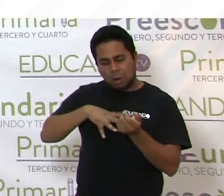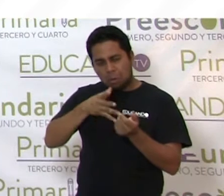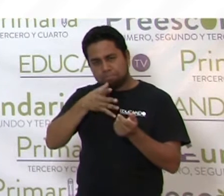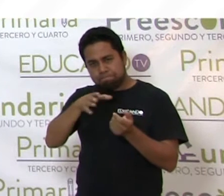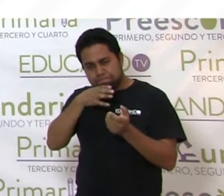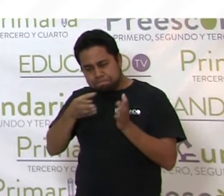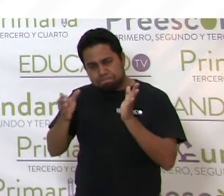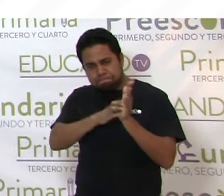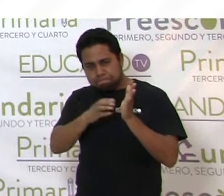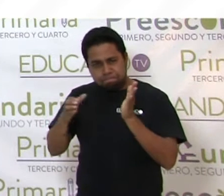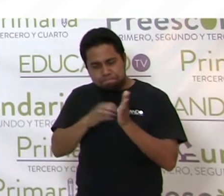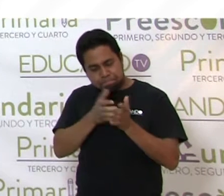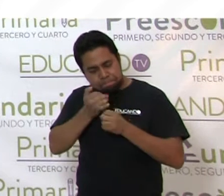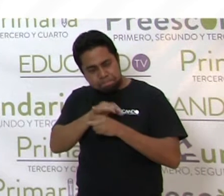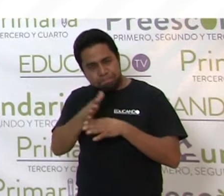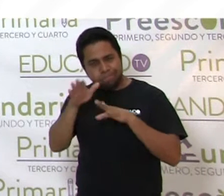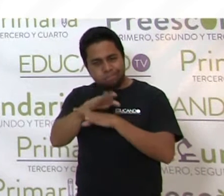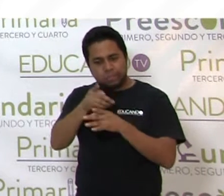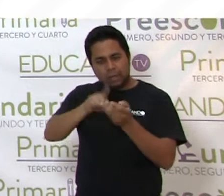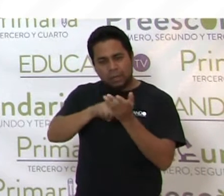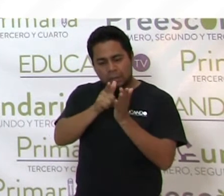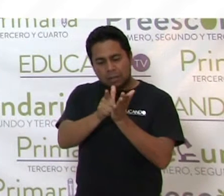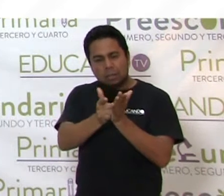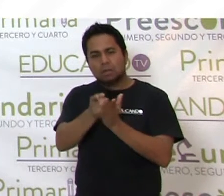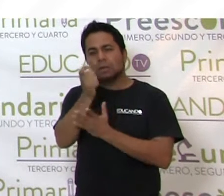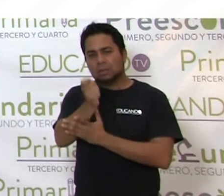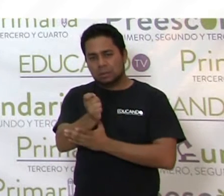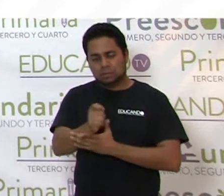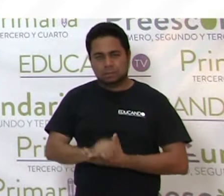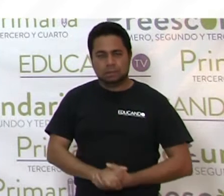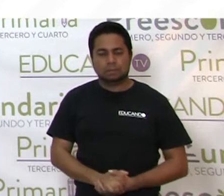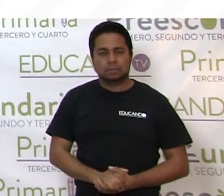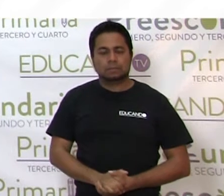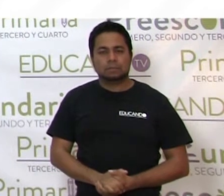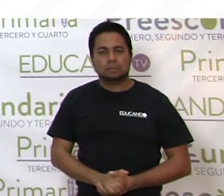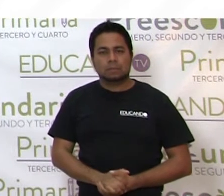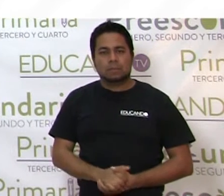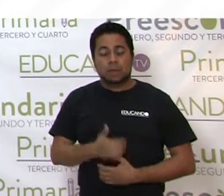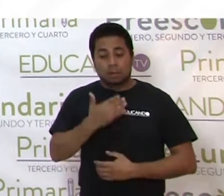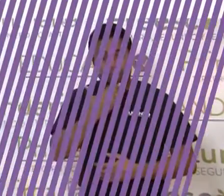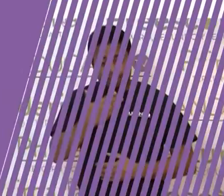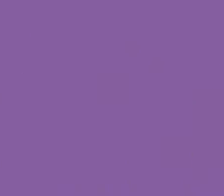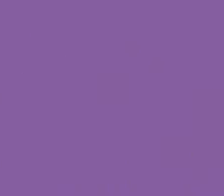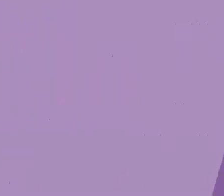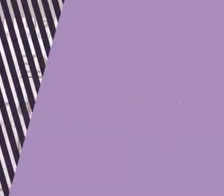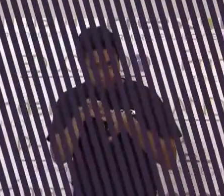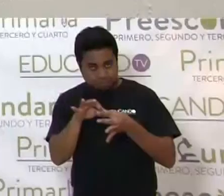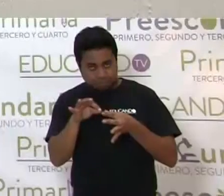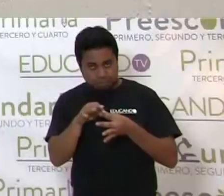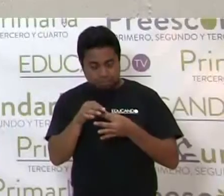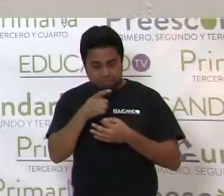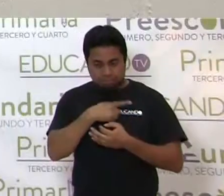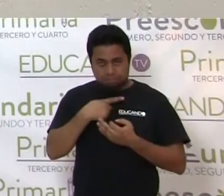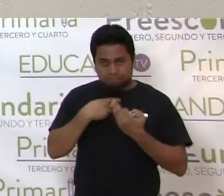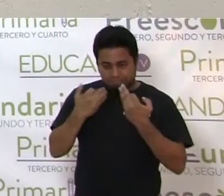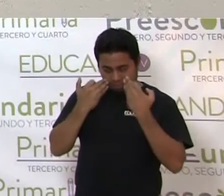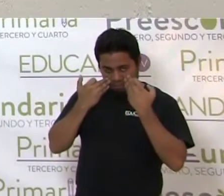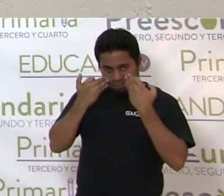comentarios, información sobre la antología. Pues bien, como les decía, vamos a hacer un énfasis